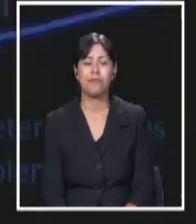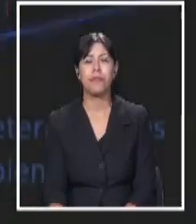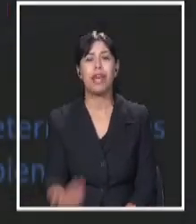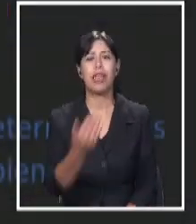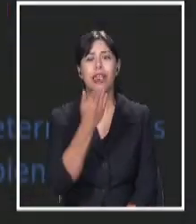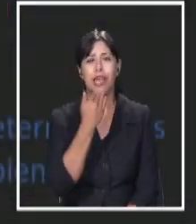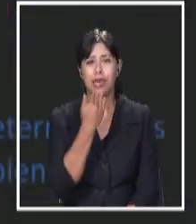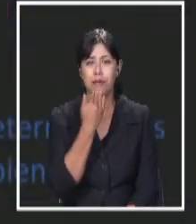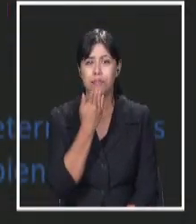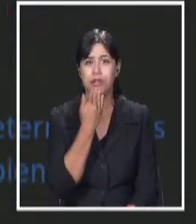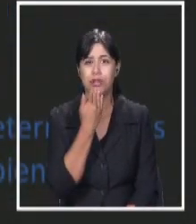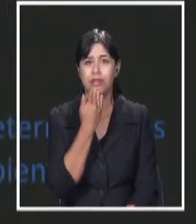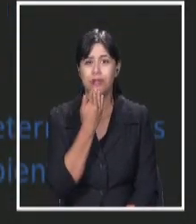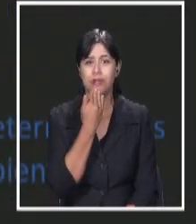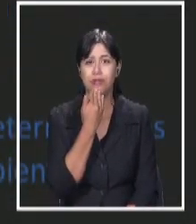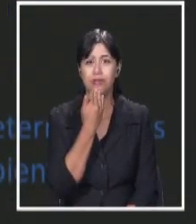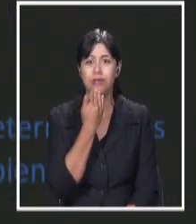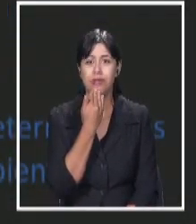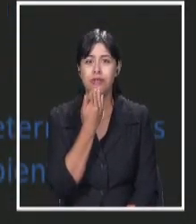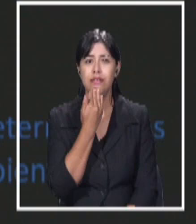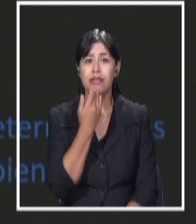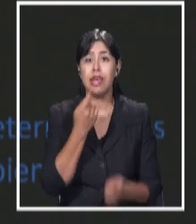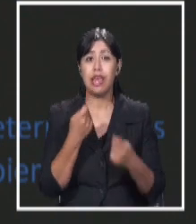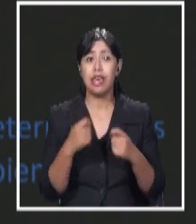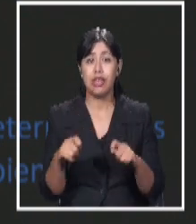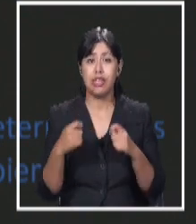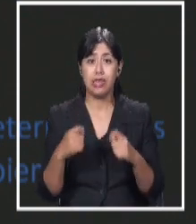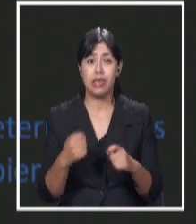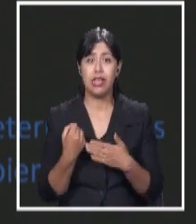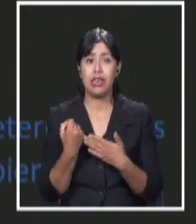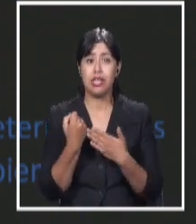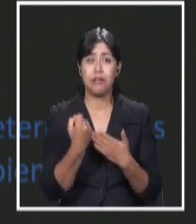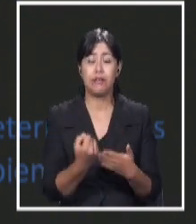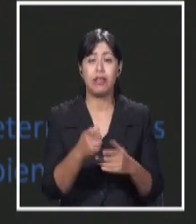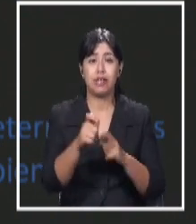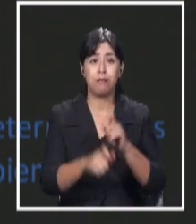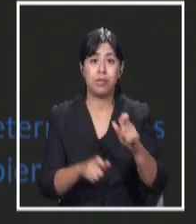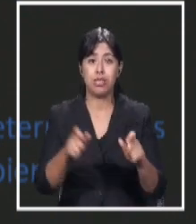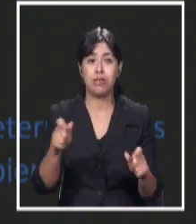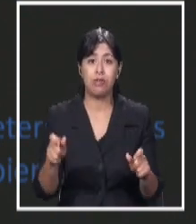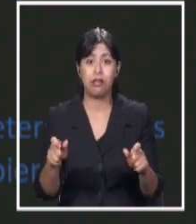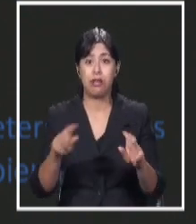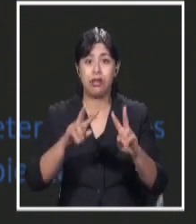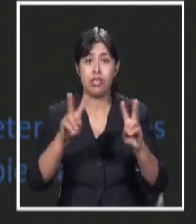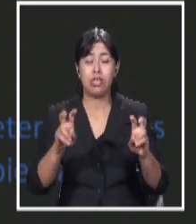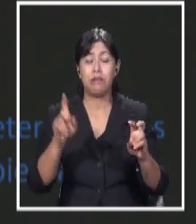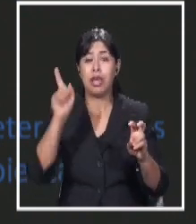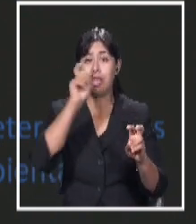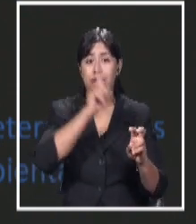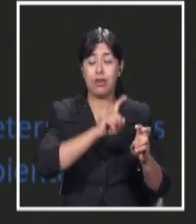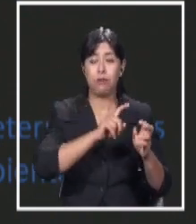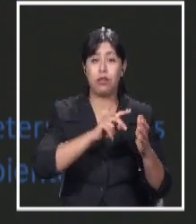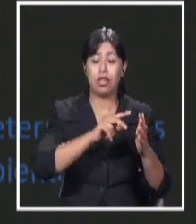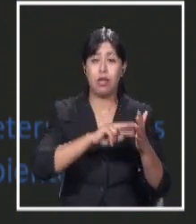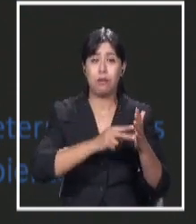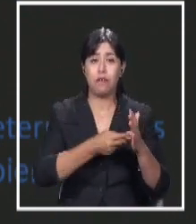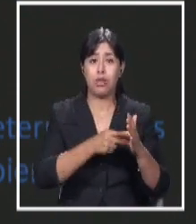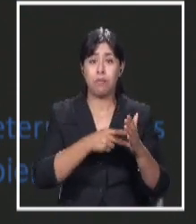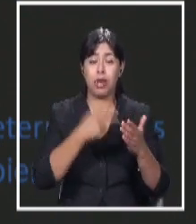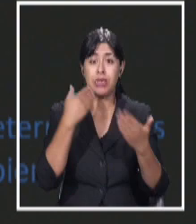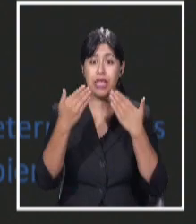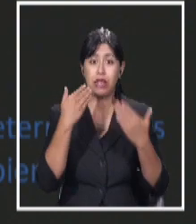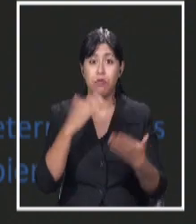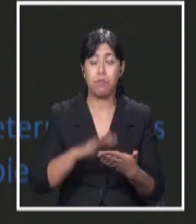También, desde el punto de vista de tratar de ayudar a las personas con dificultades de salud mental, en el momento en